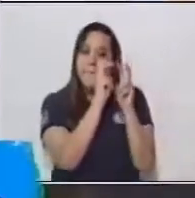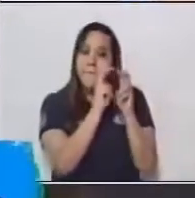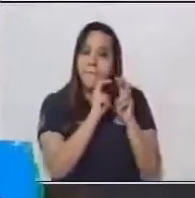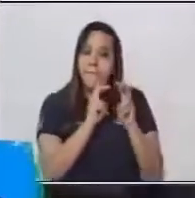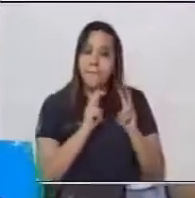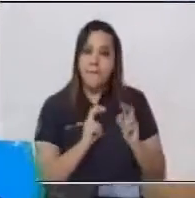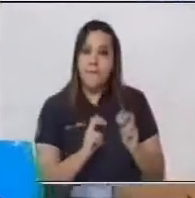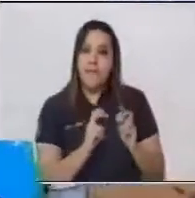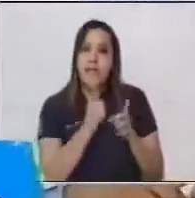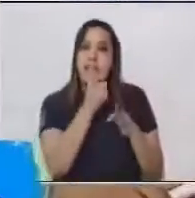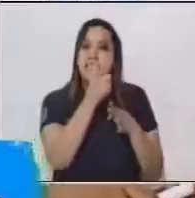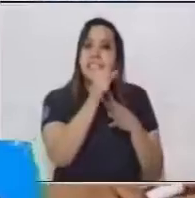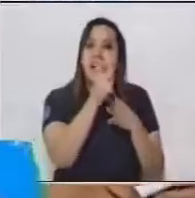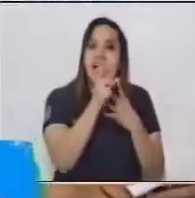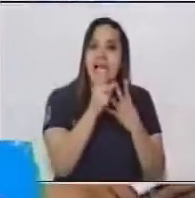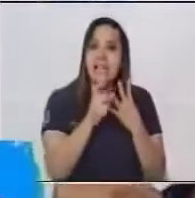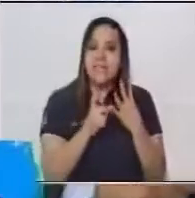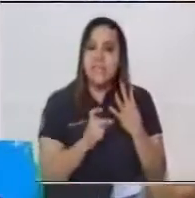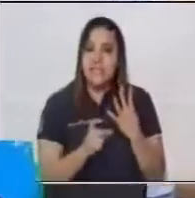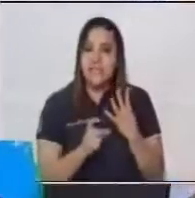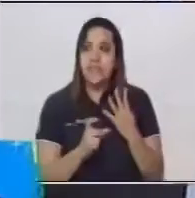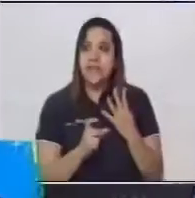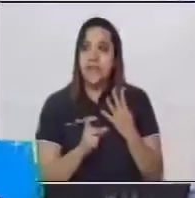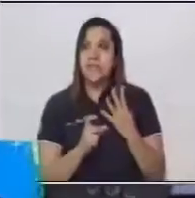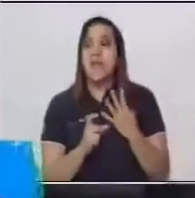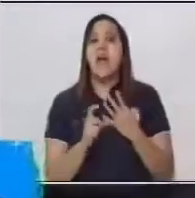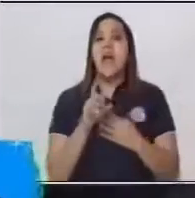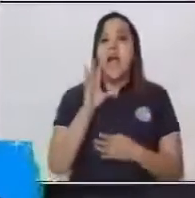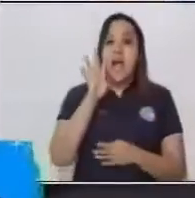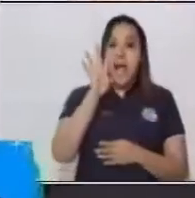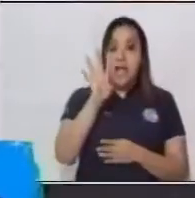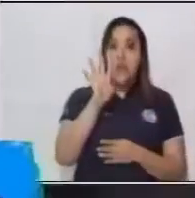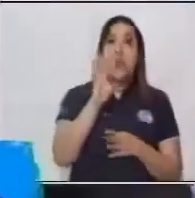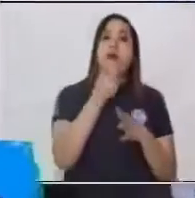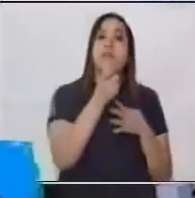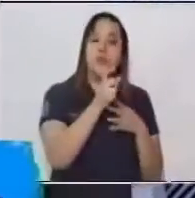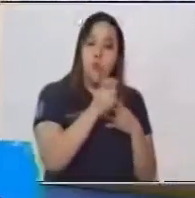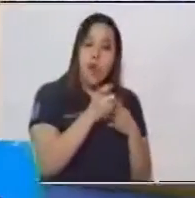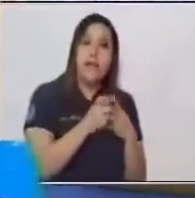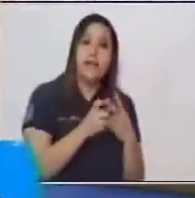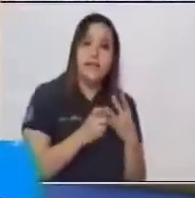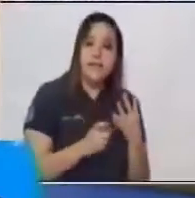las características. Hay 4 características muy